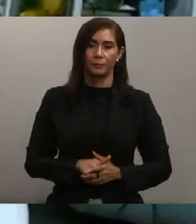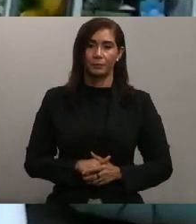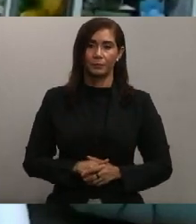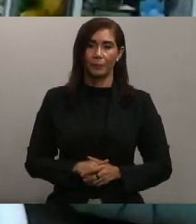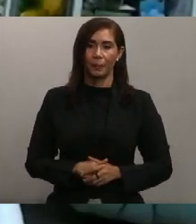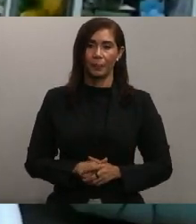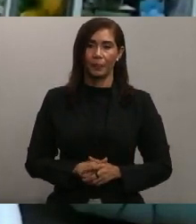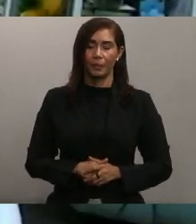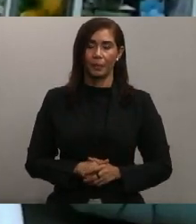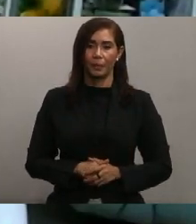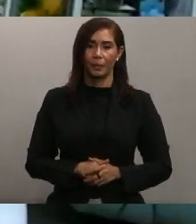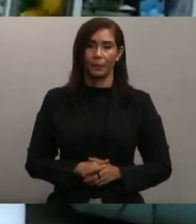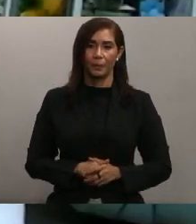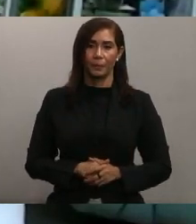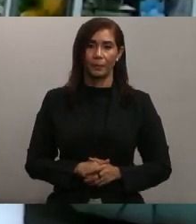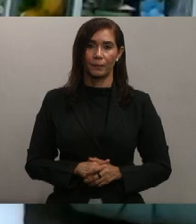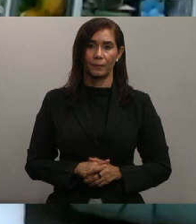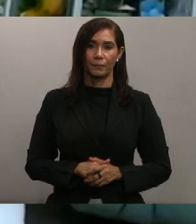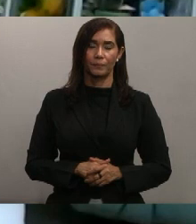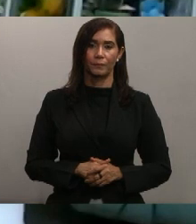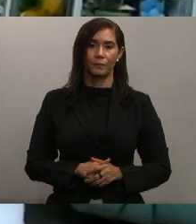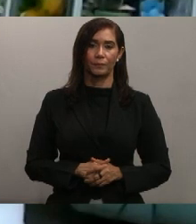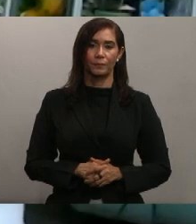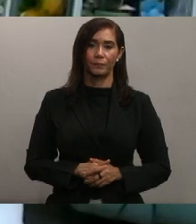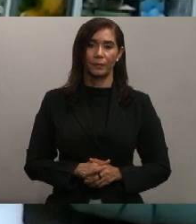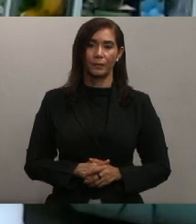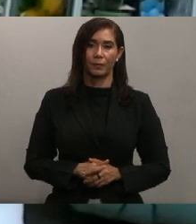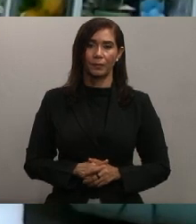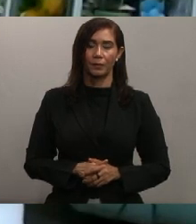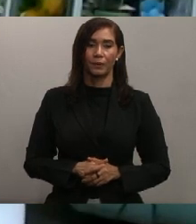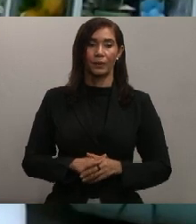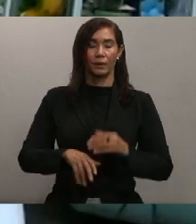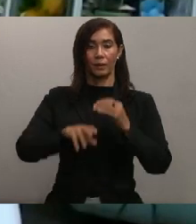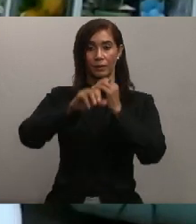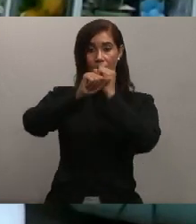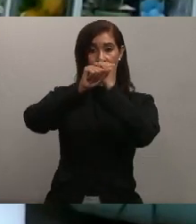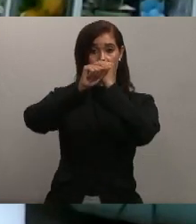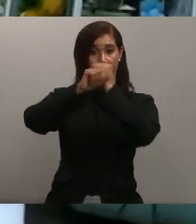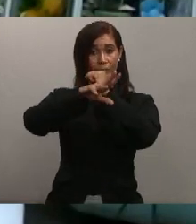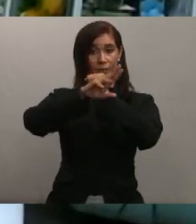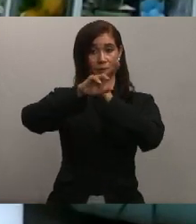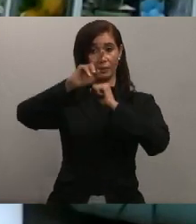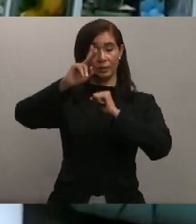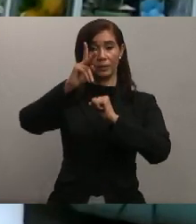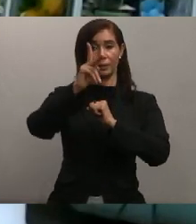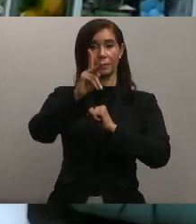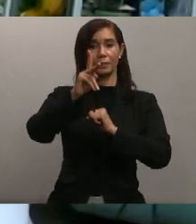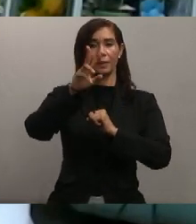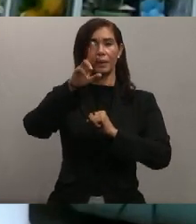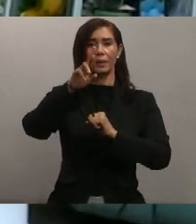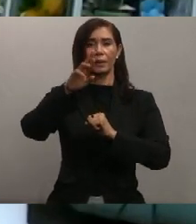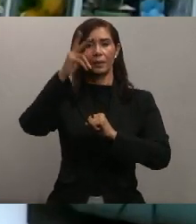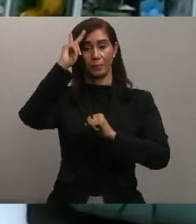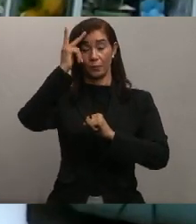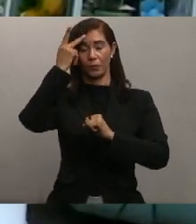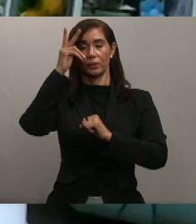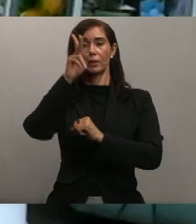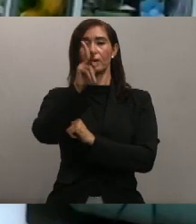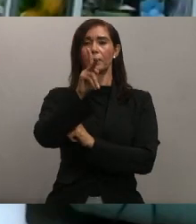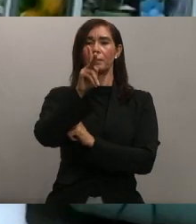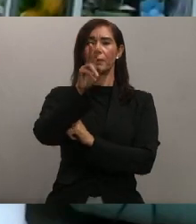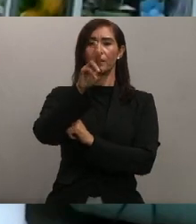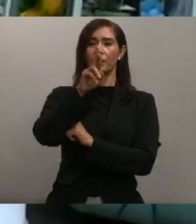La precandidata presidencial del PRM, Raquel Peña, posteó esta semana en su cuenta de Twitter que